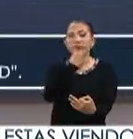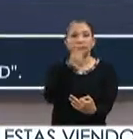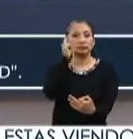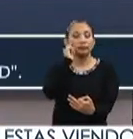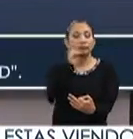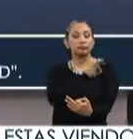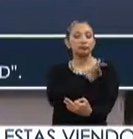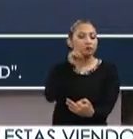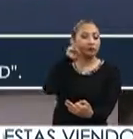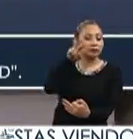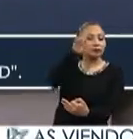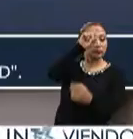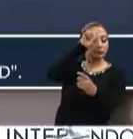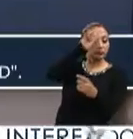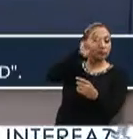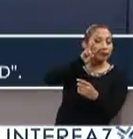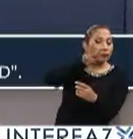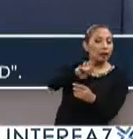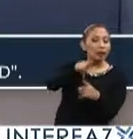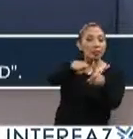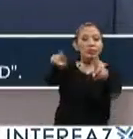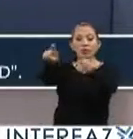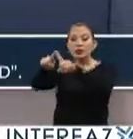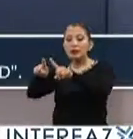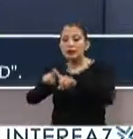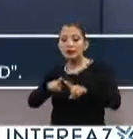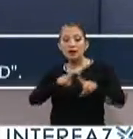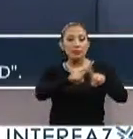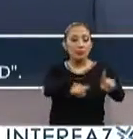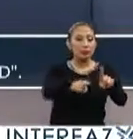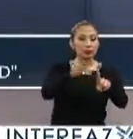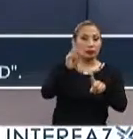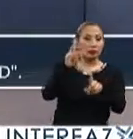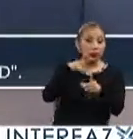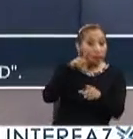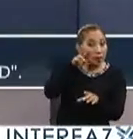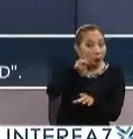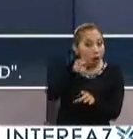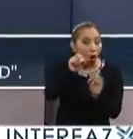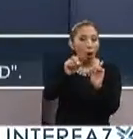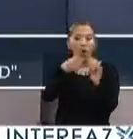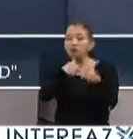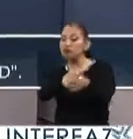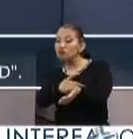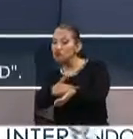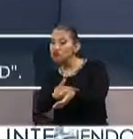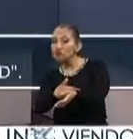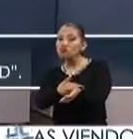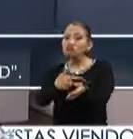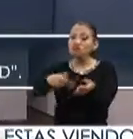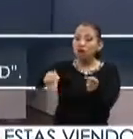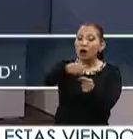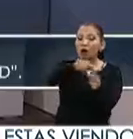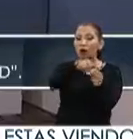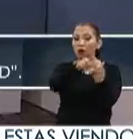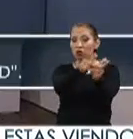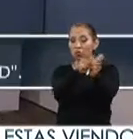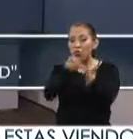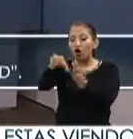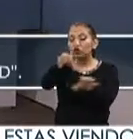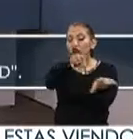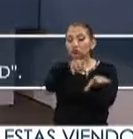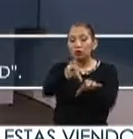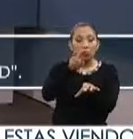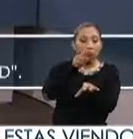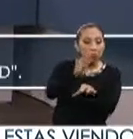podamos reconocer a la diversidad, evidente o no, evidente en términos de grupos sociales definidos,